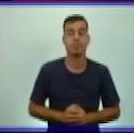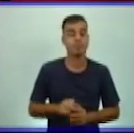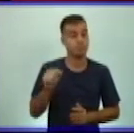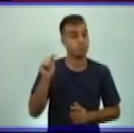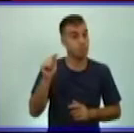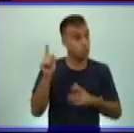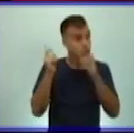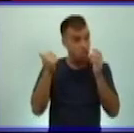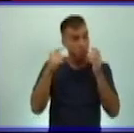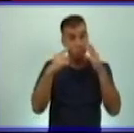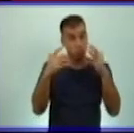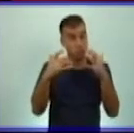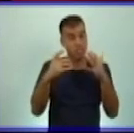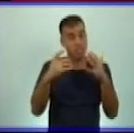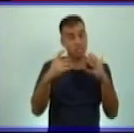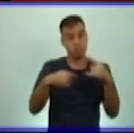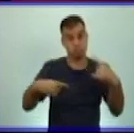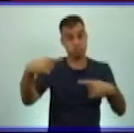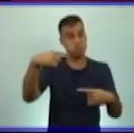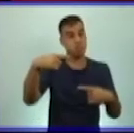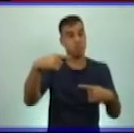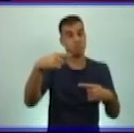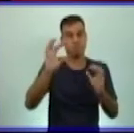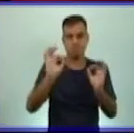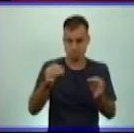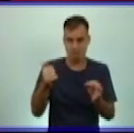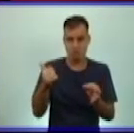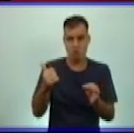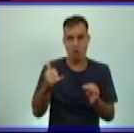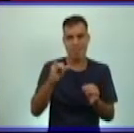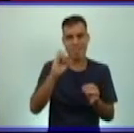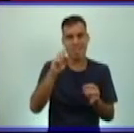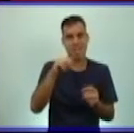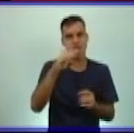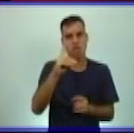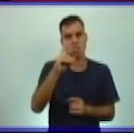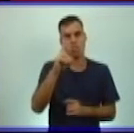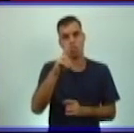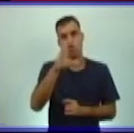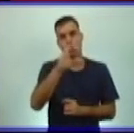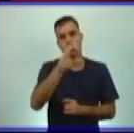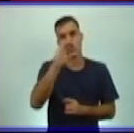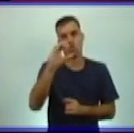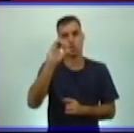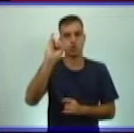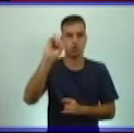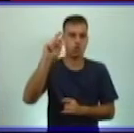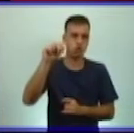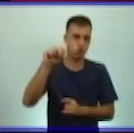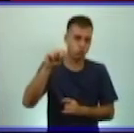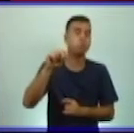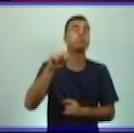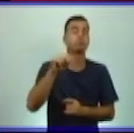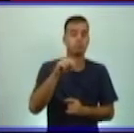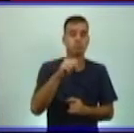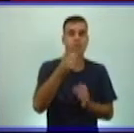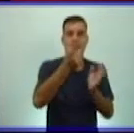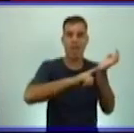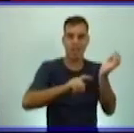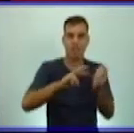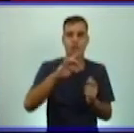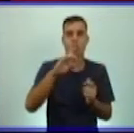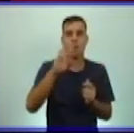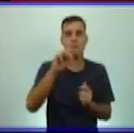y es lo esencial prácticamente de este fenómeno de la inducción electromagnética. Les pregunto, ¿en qué consiste el fenómeno